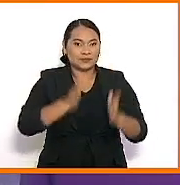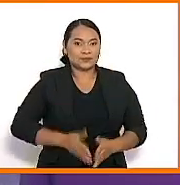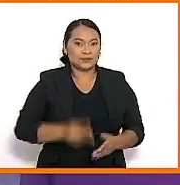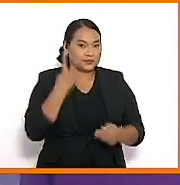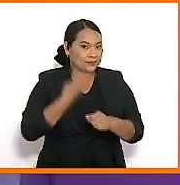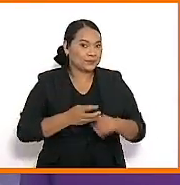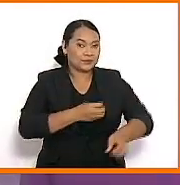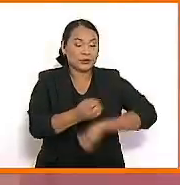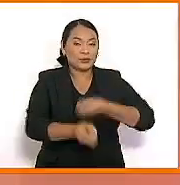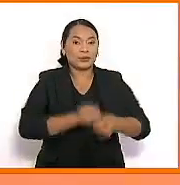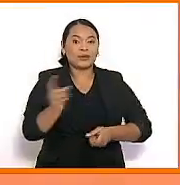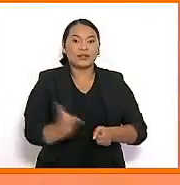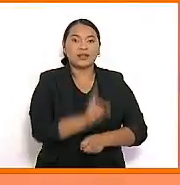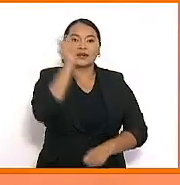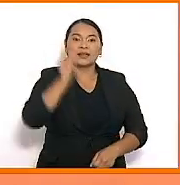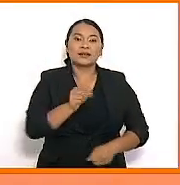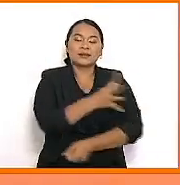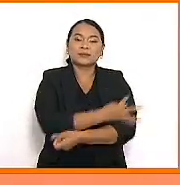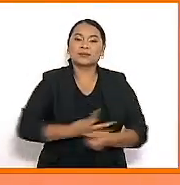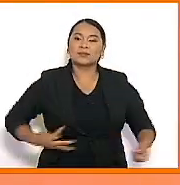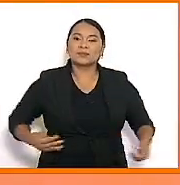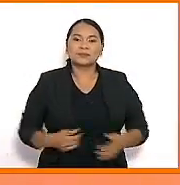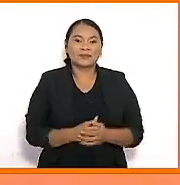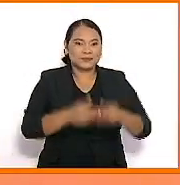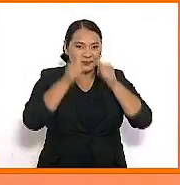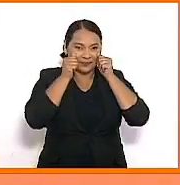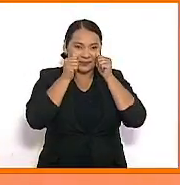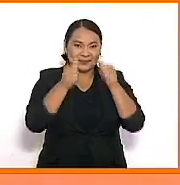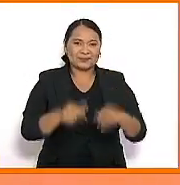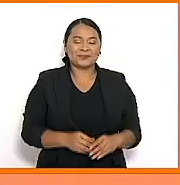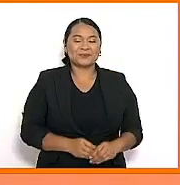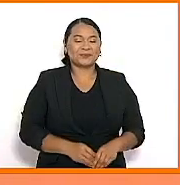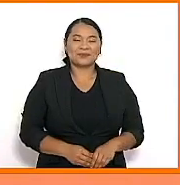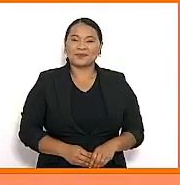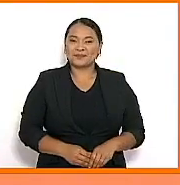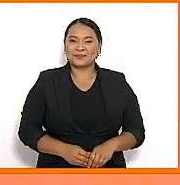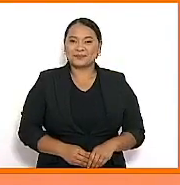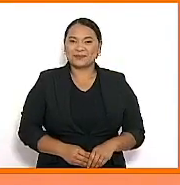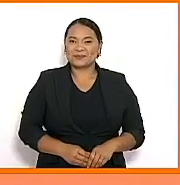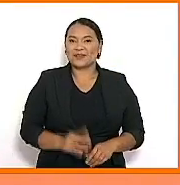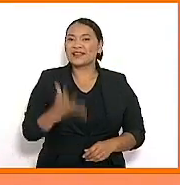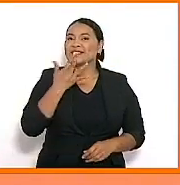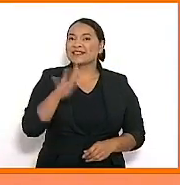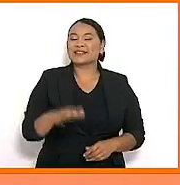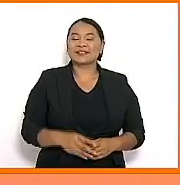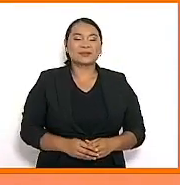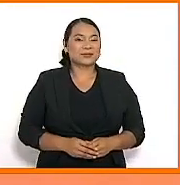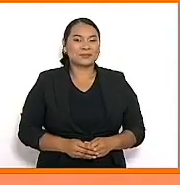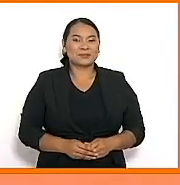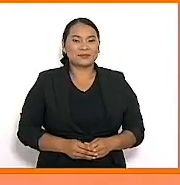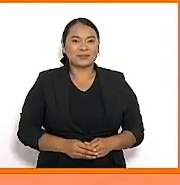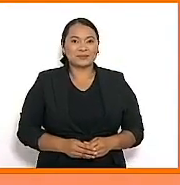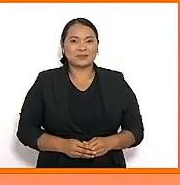favorecida en esta tarde. Y esta es, atentos. Y mucha suerte.